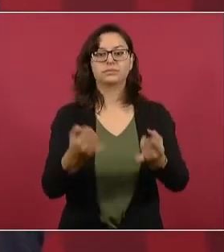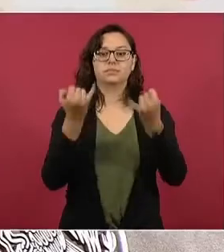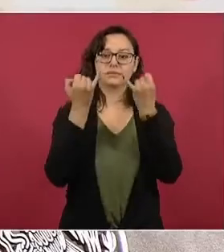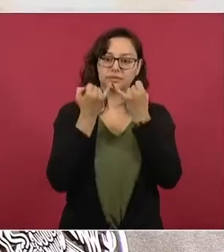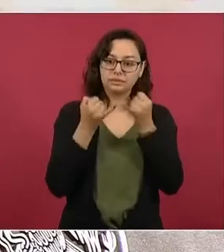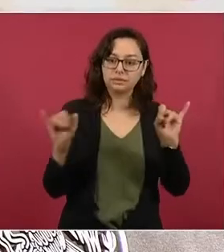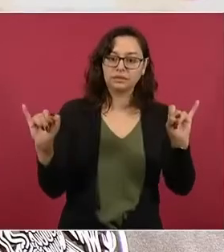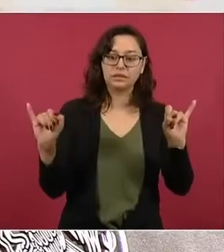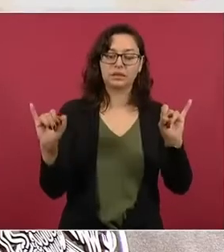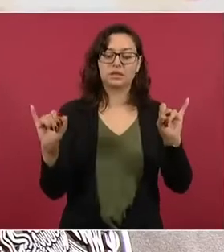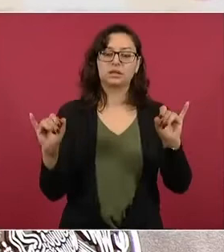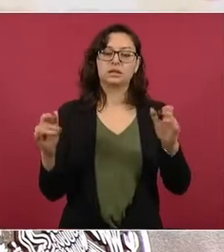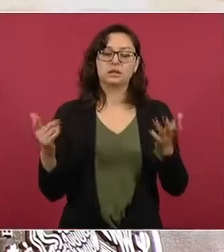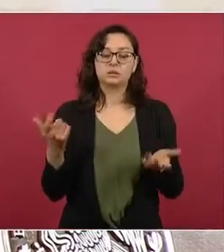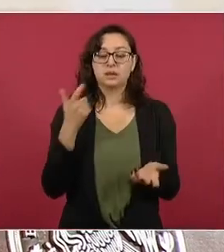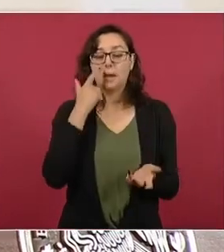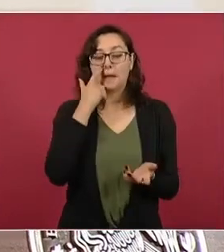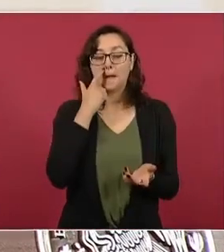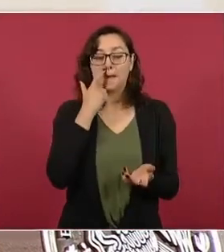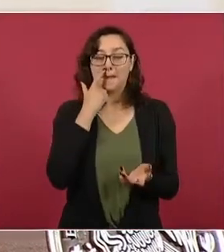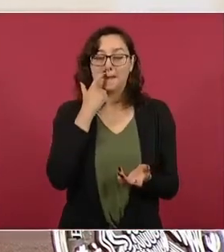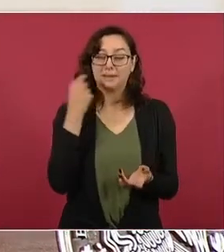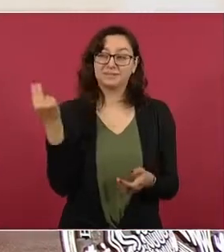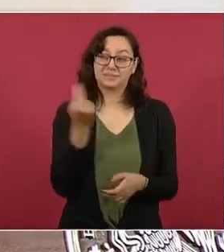les di instrucciones a quienes